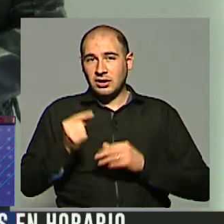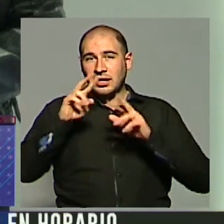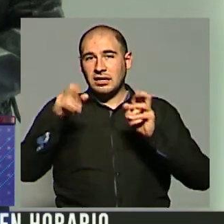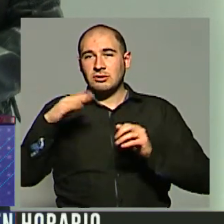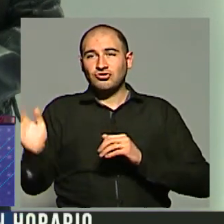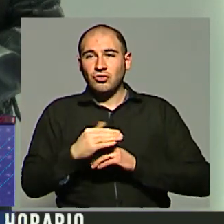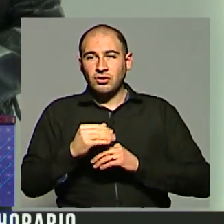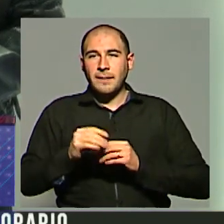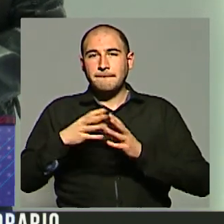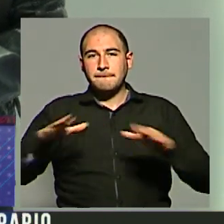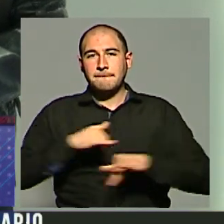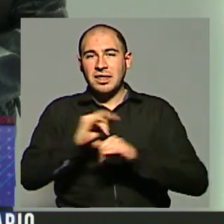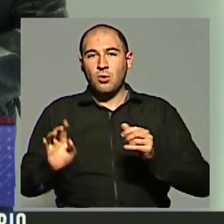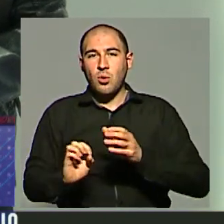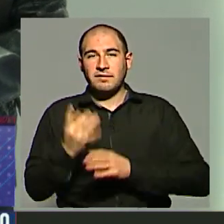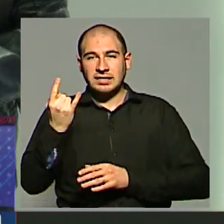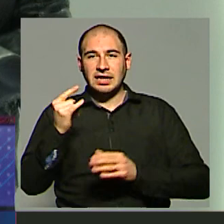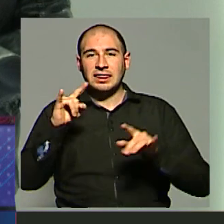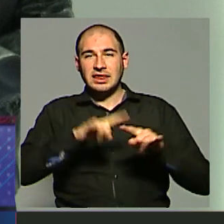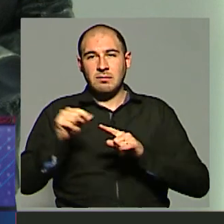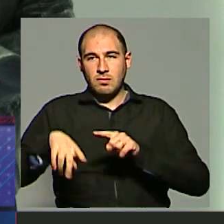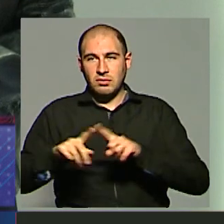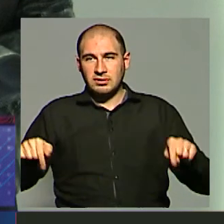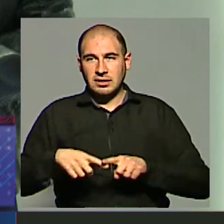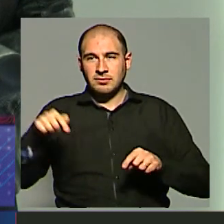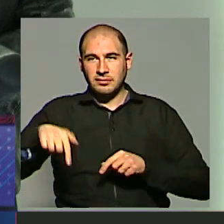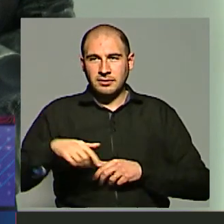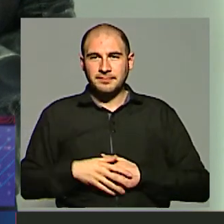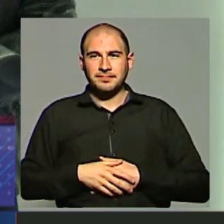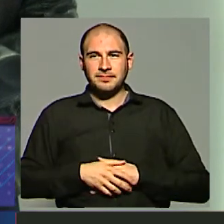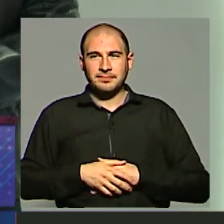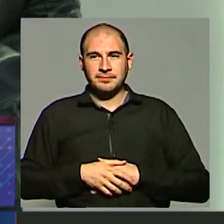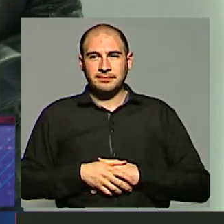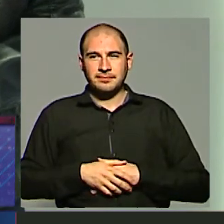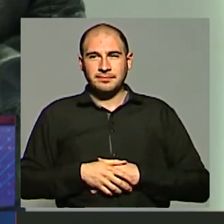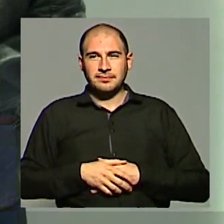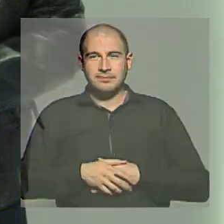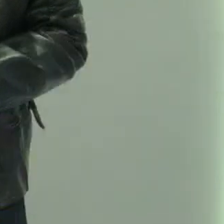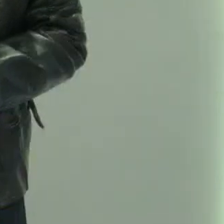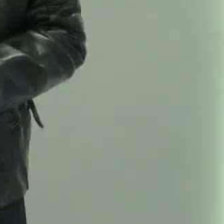contenidos que generan los medios de la universidad en www.universidad.com.ar.